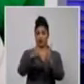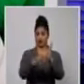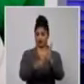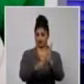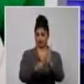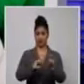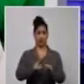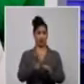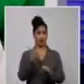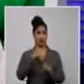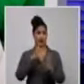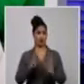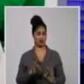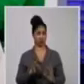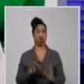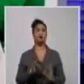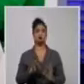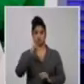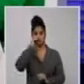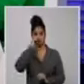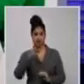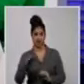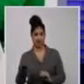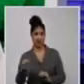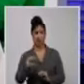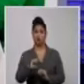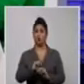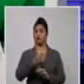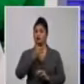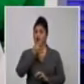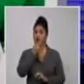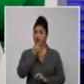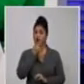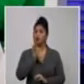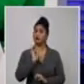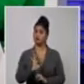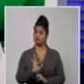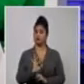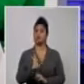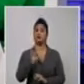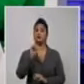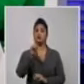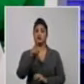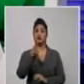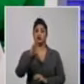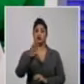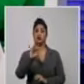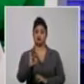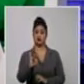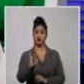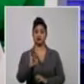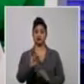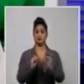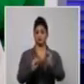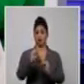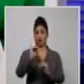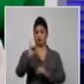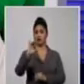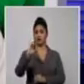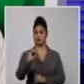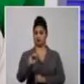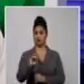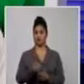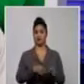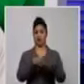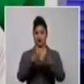vulnerabilidad de este grupo de población, 137 casos. De los 906 casos